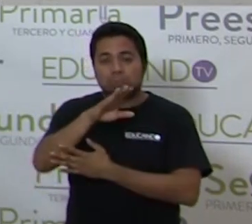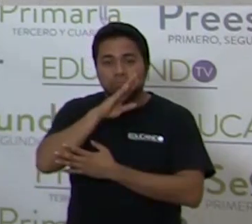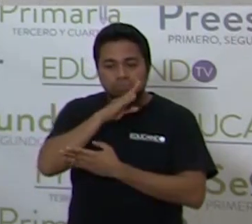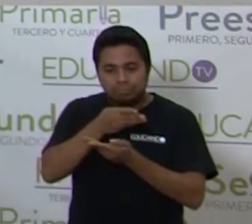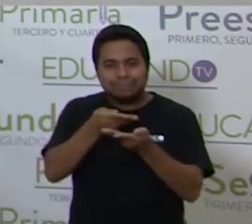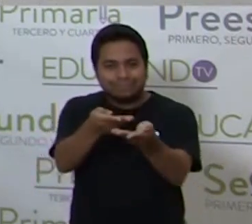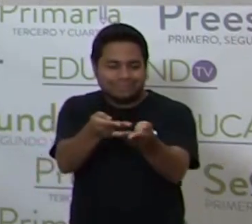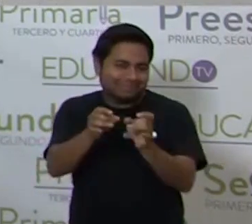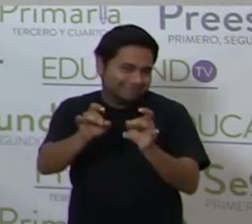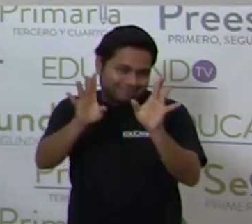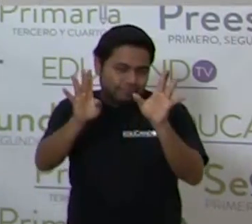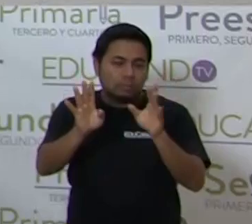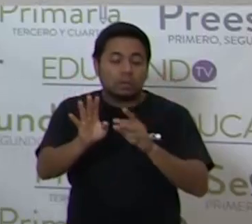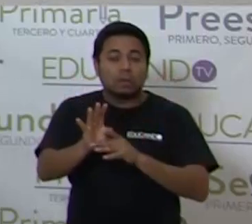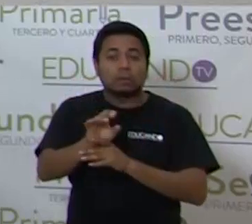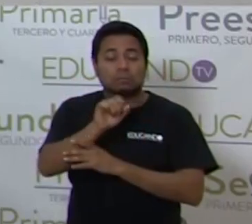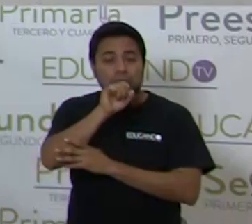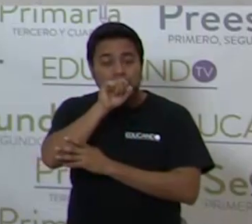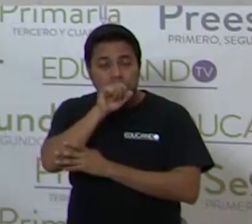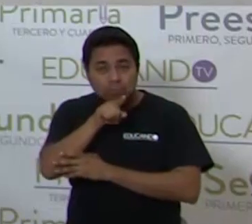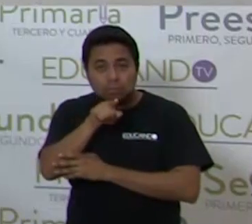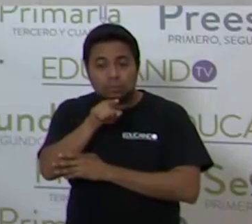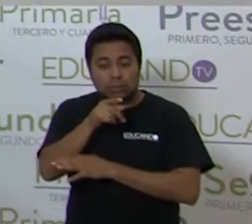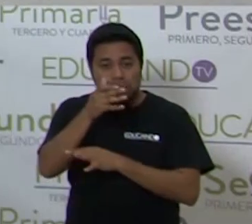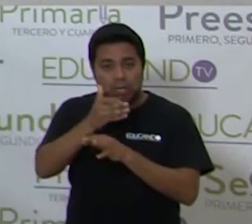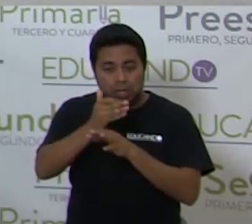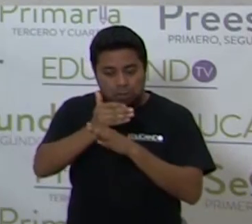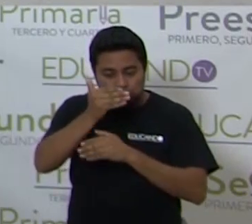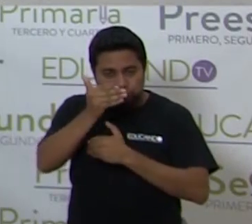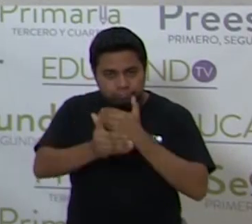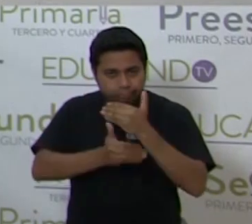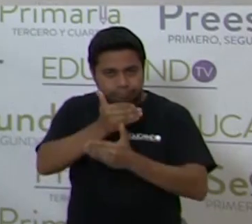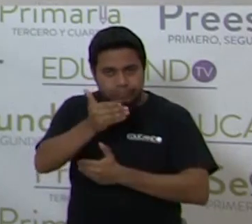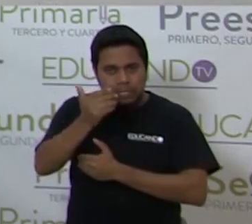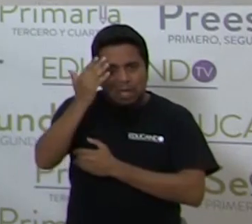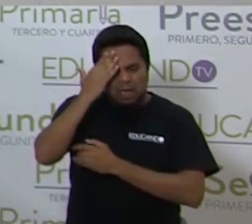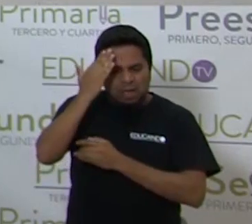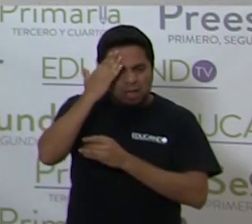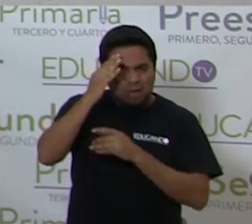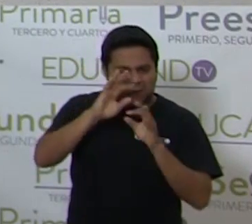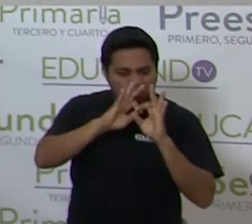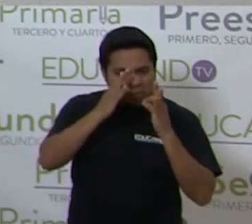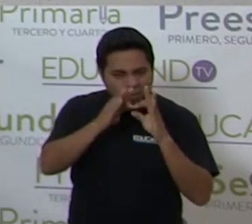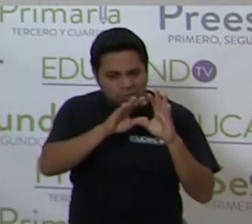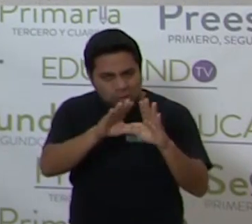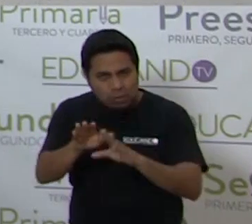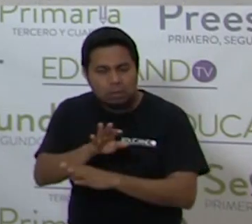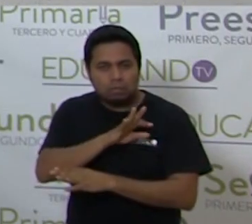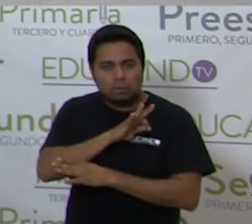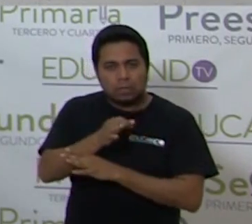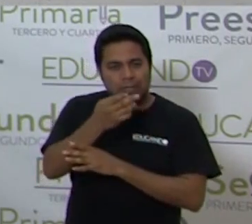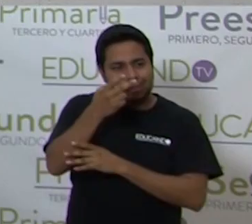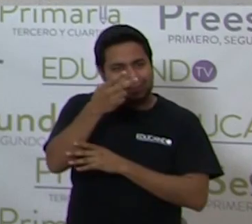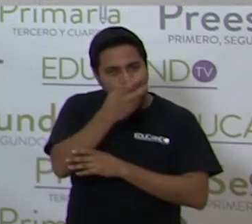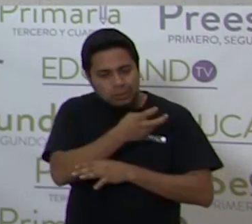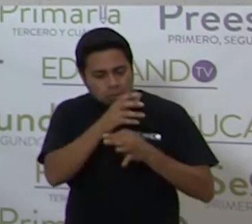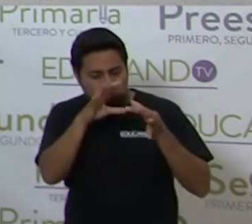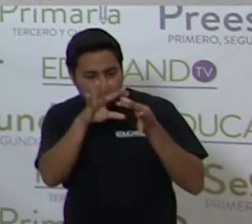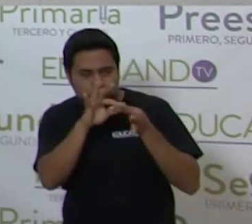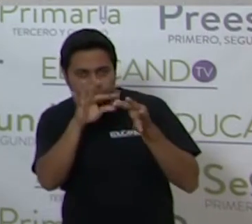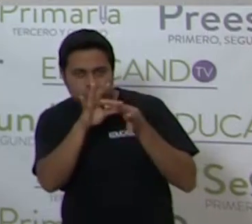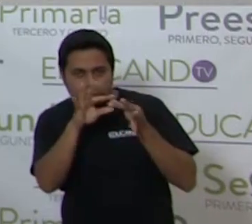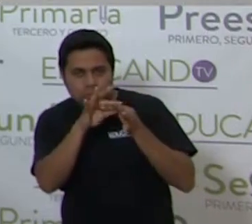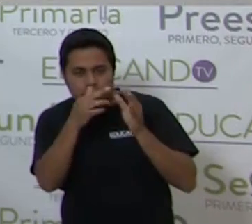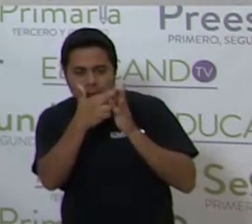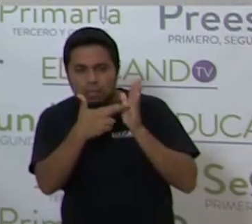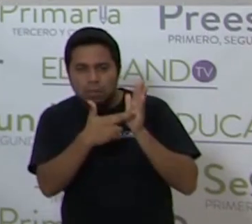compartir. Te invito para que durante todo este proceso de formación puedas hacer que de estos textos instructivos